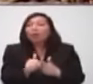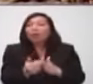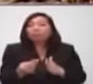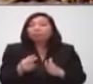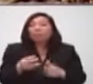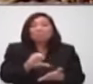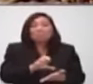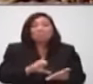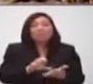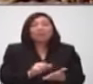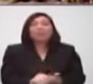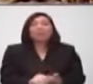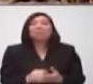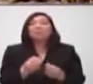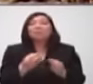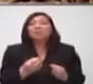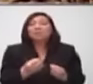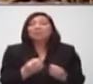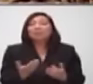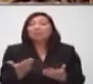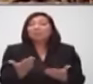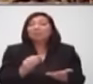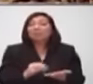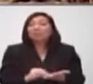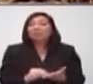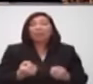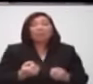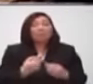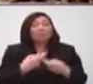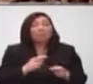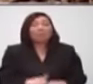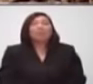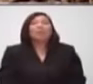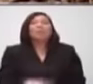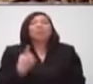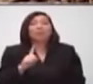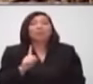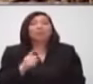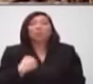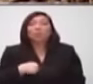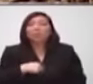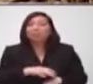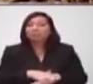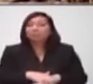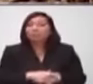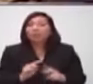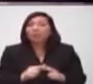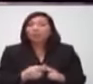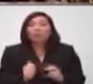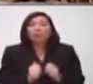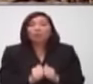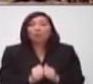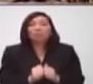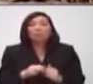crecimiento del parque automotor. Por cierto, que había que privilegiar el transporte público. Por eso en nuestra gestión comenzamos justamente con